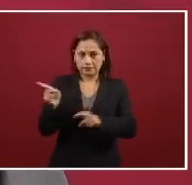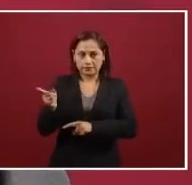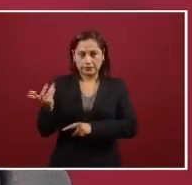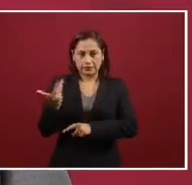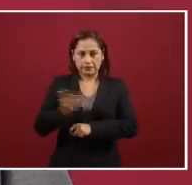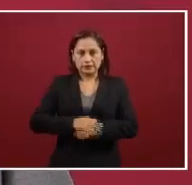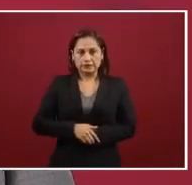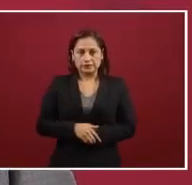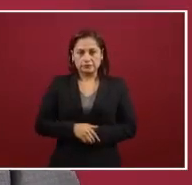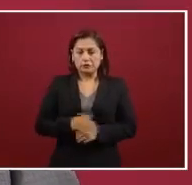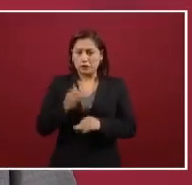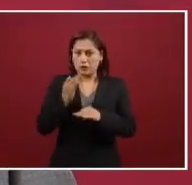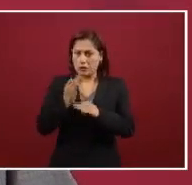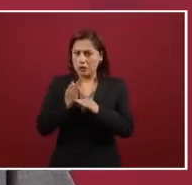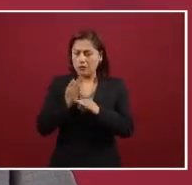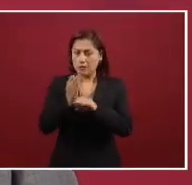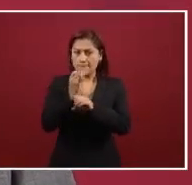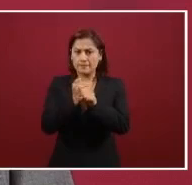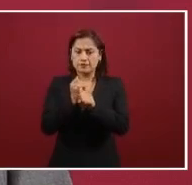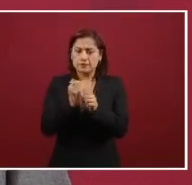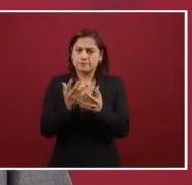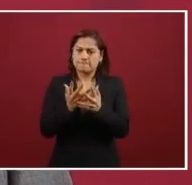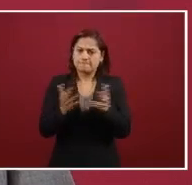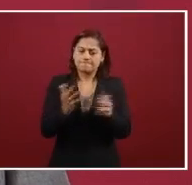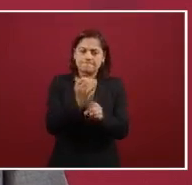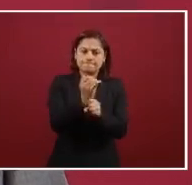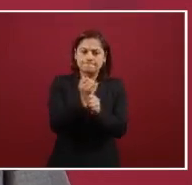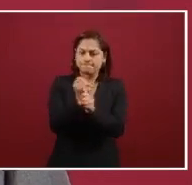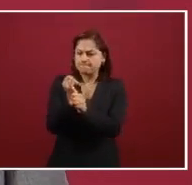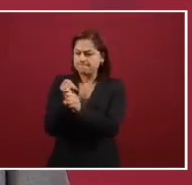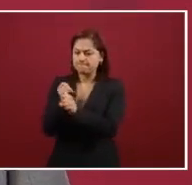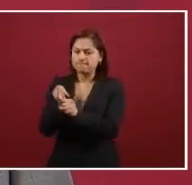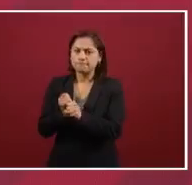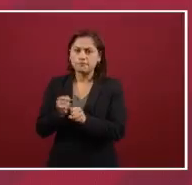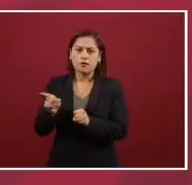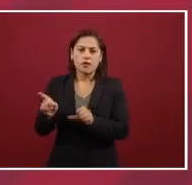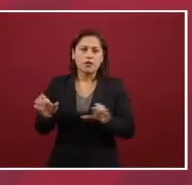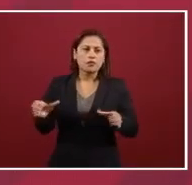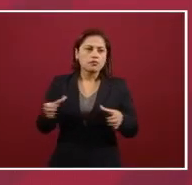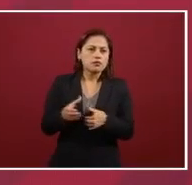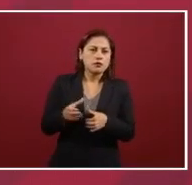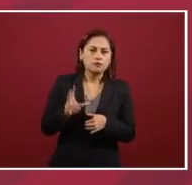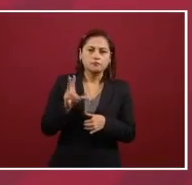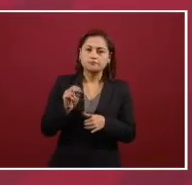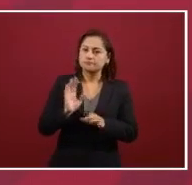amplia, sin limitaciones.